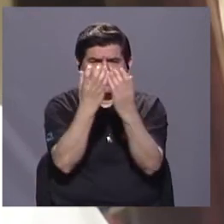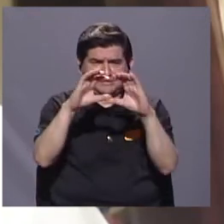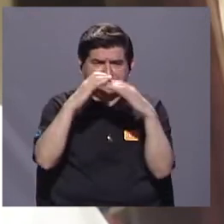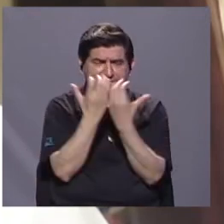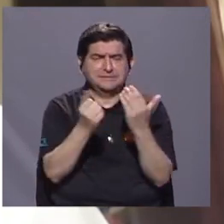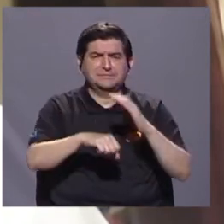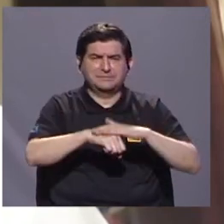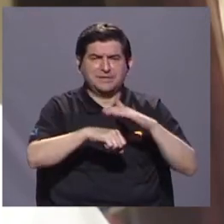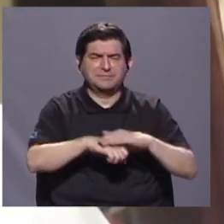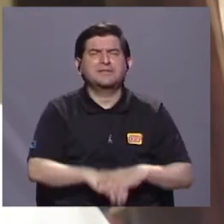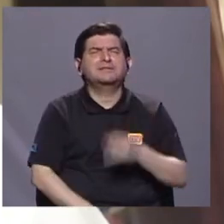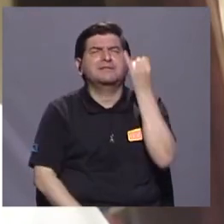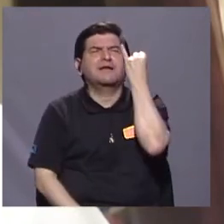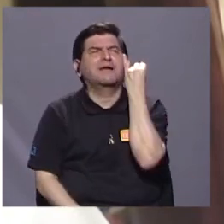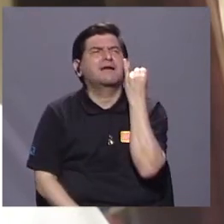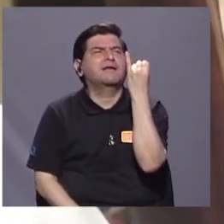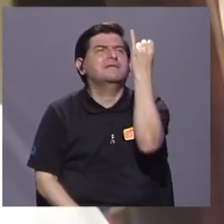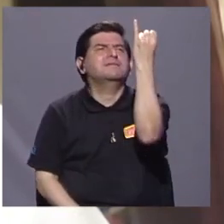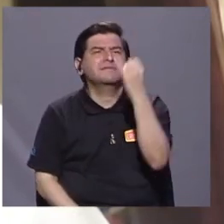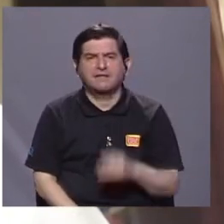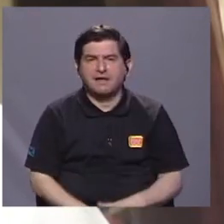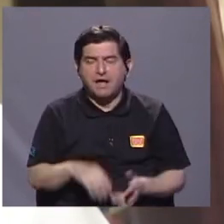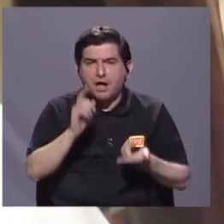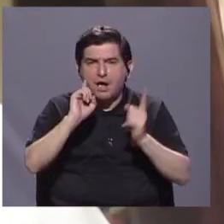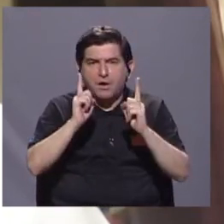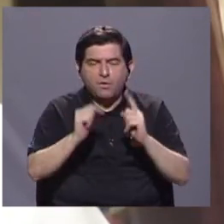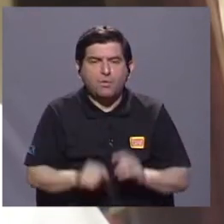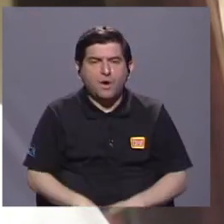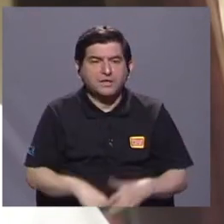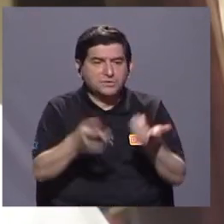puede hacer una estimación de cuáles serían la